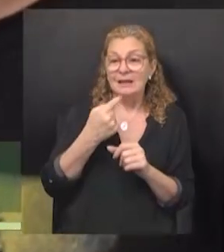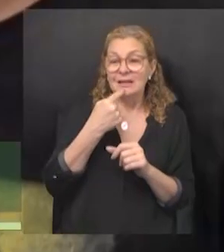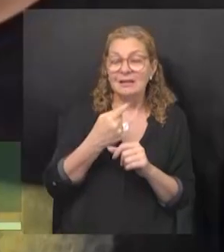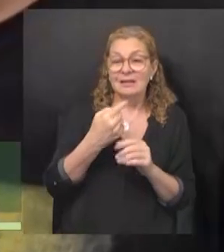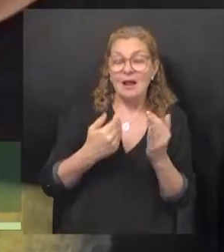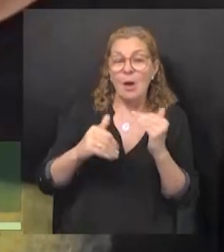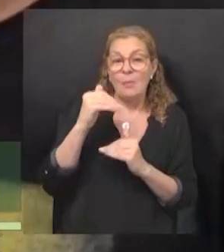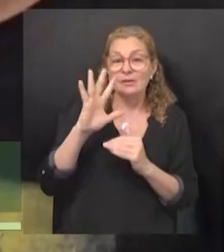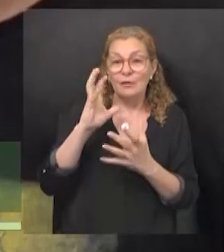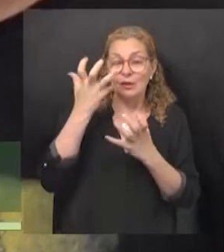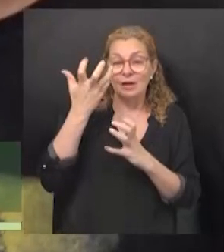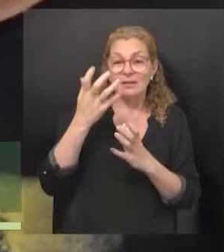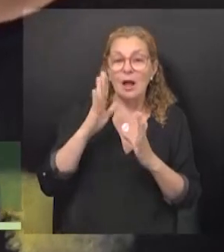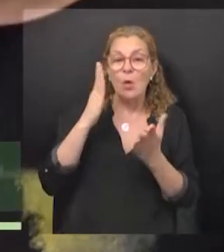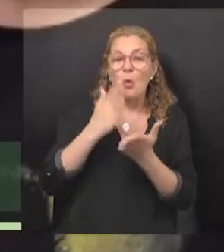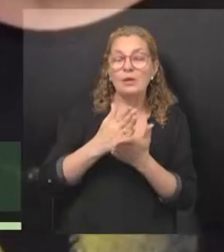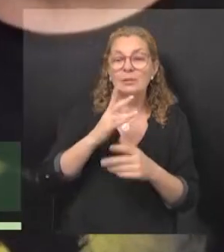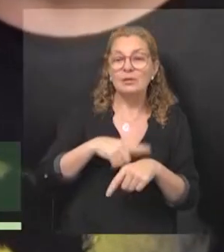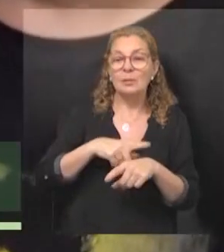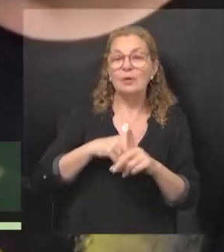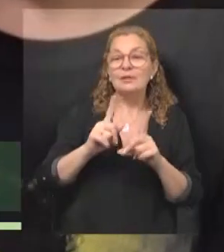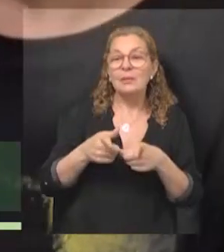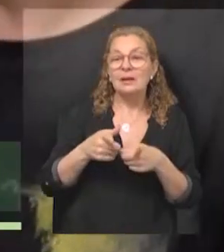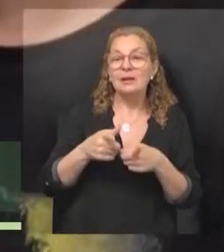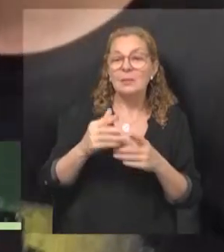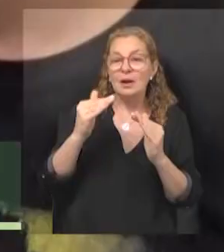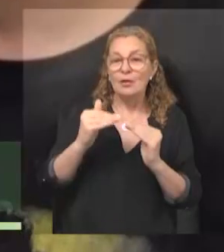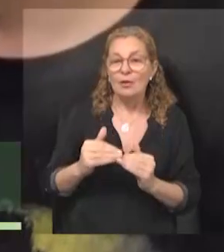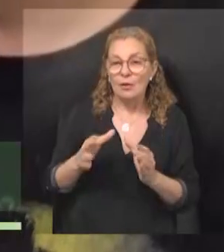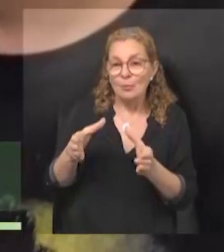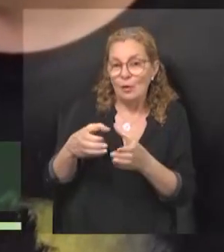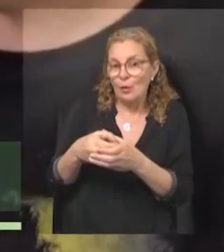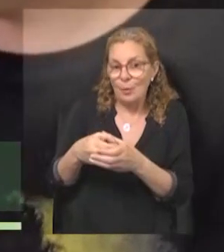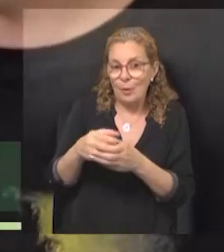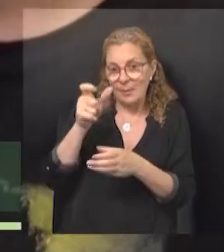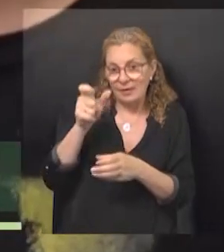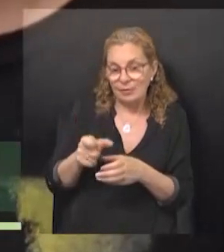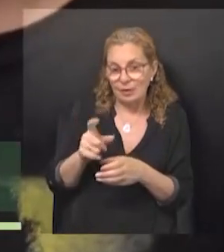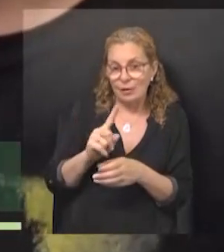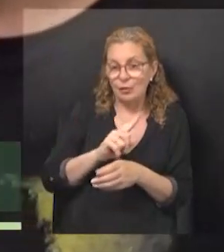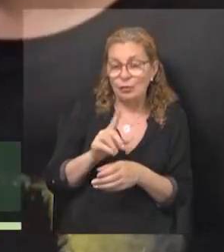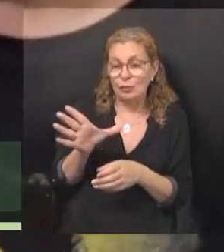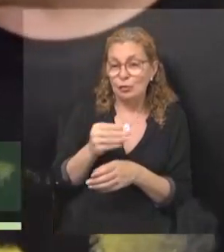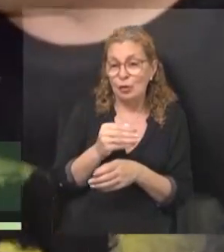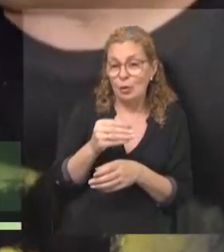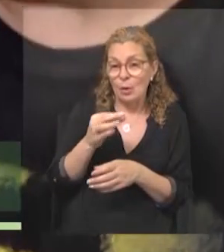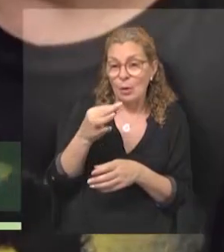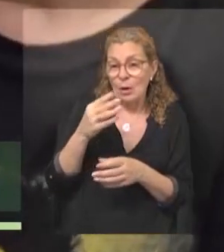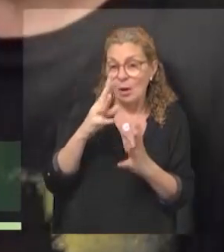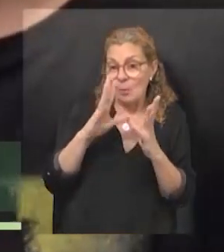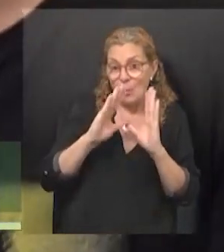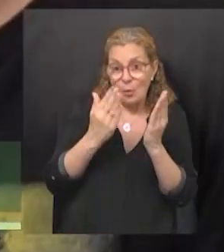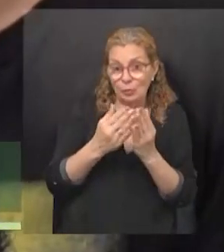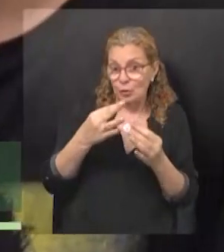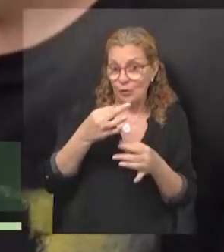aumento de violencia en los últimos tiempos también es una cuestión minoritaria poblacionalmente se entiende O sea no todo el mundo es narcotraficante no todo el